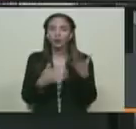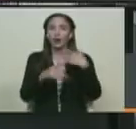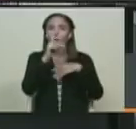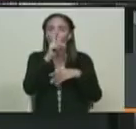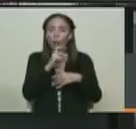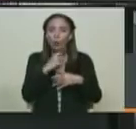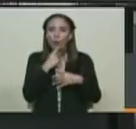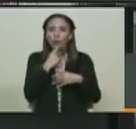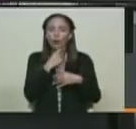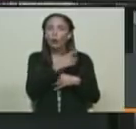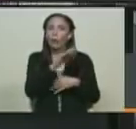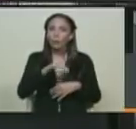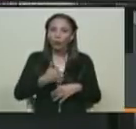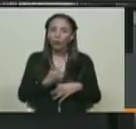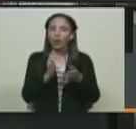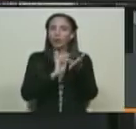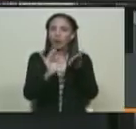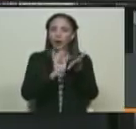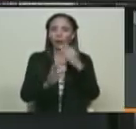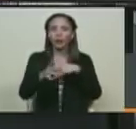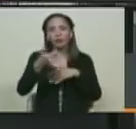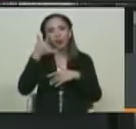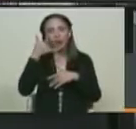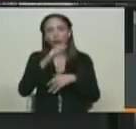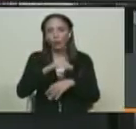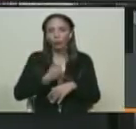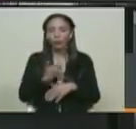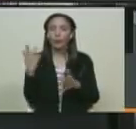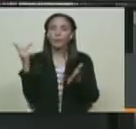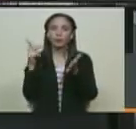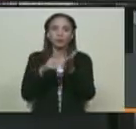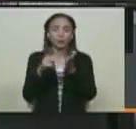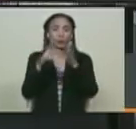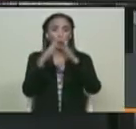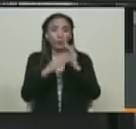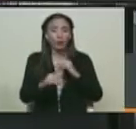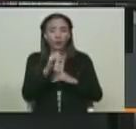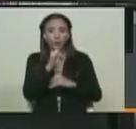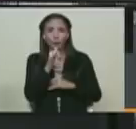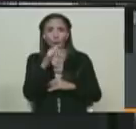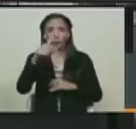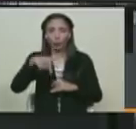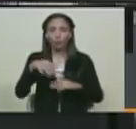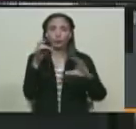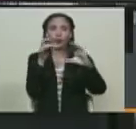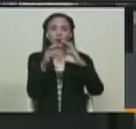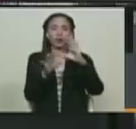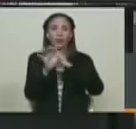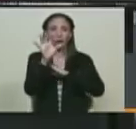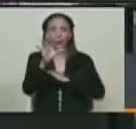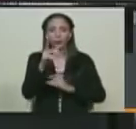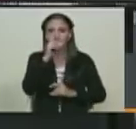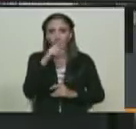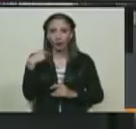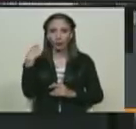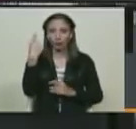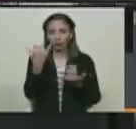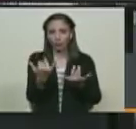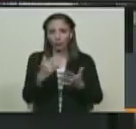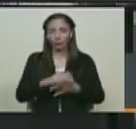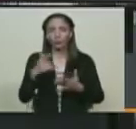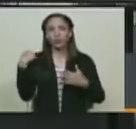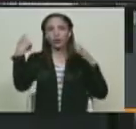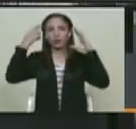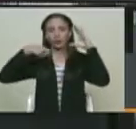del BQR para que usted participe en todos los anuncios que voy a hacer hoy sobre el carnet de la patria 2018.